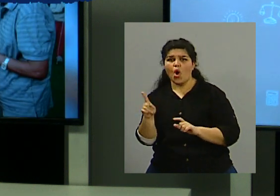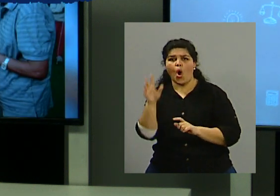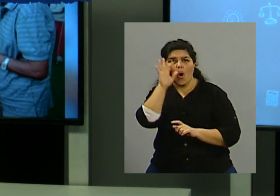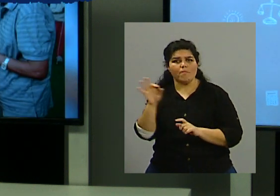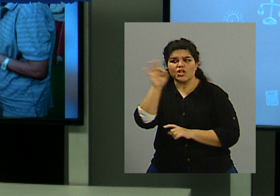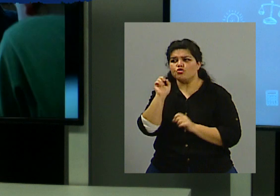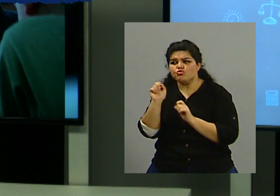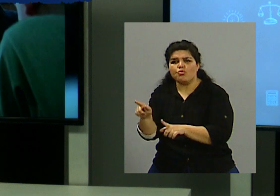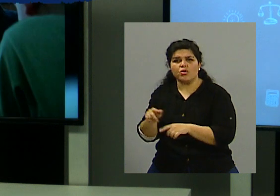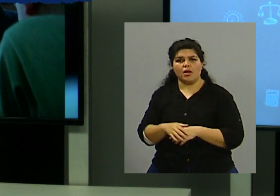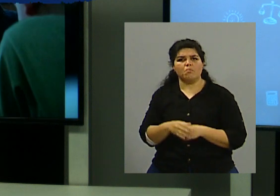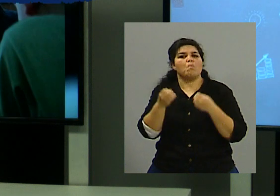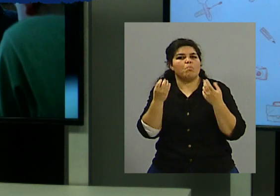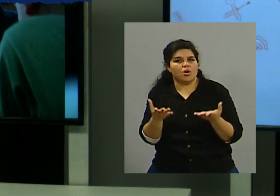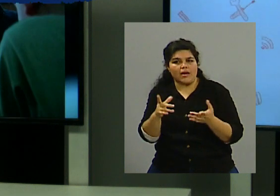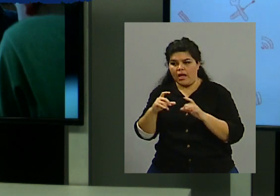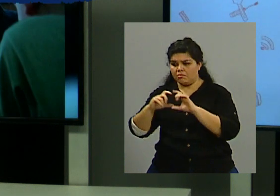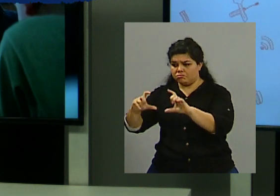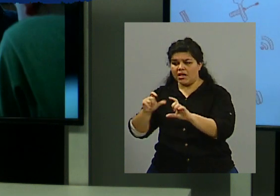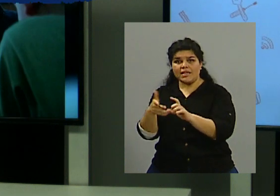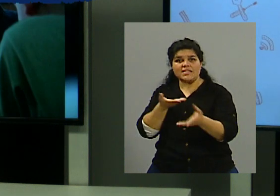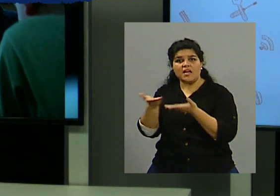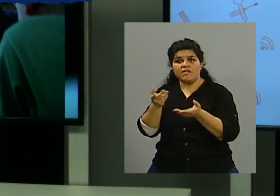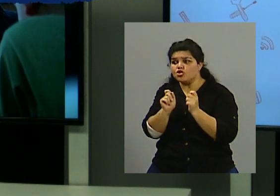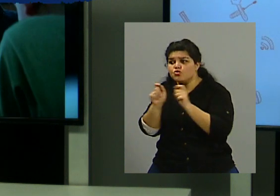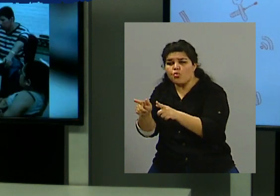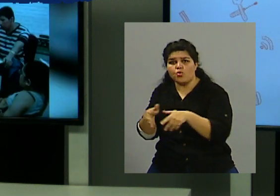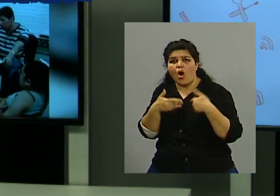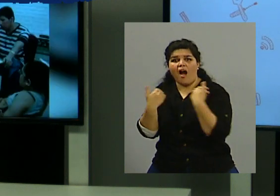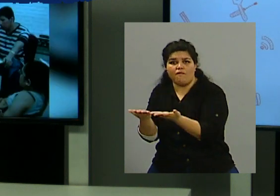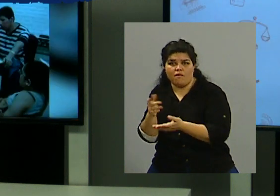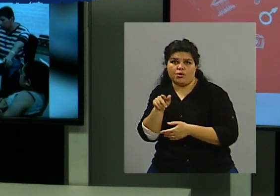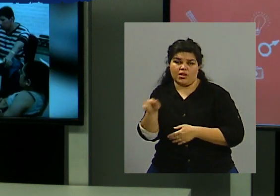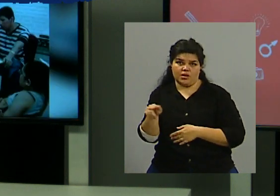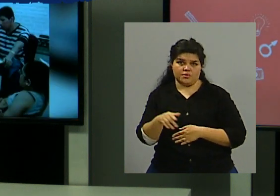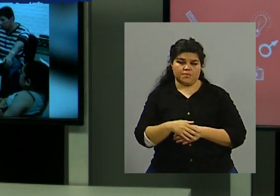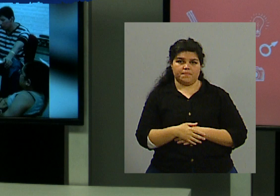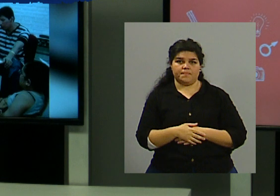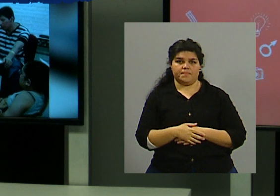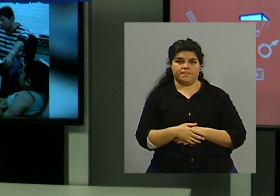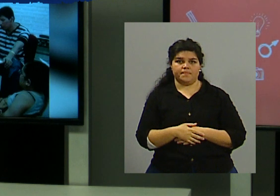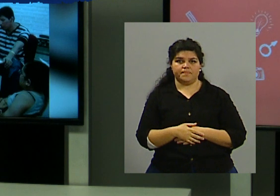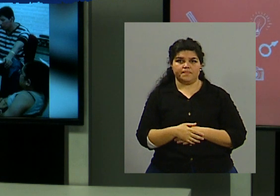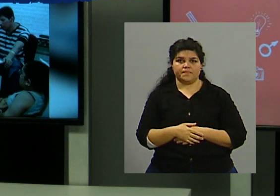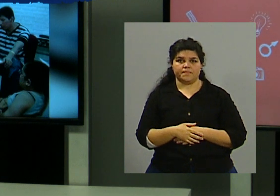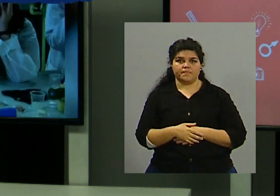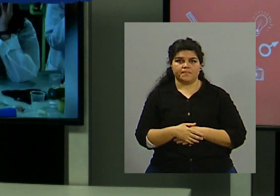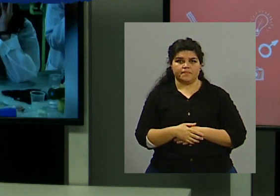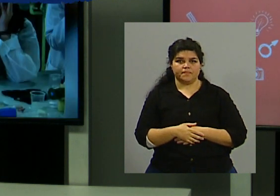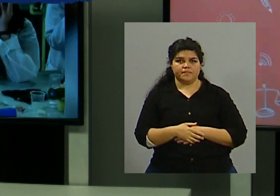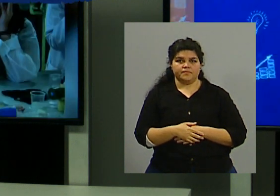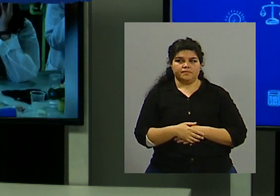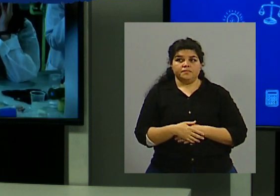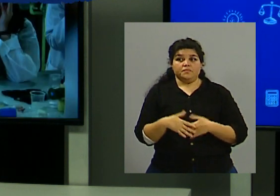en realidad es para ellos. Ujú, ujú. La verdad es que es un tema